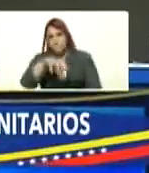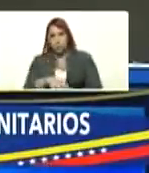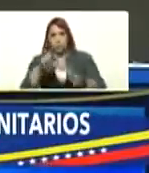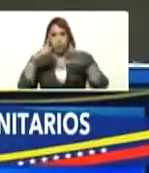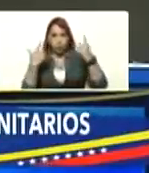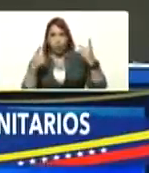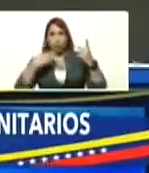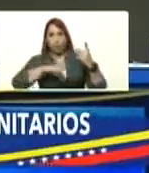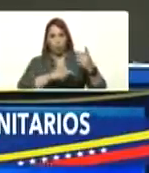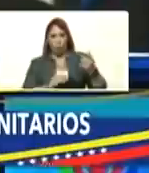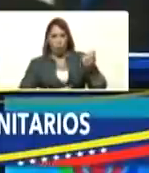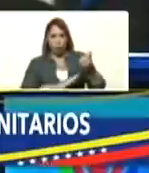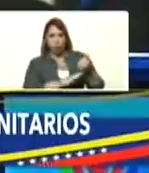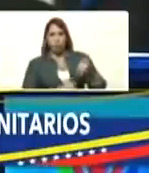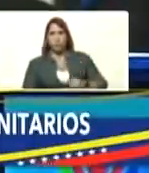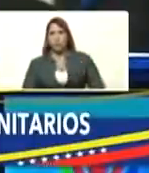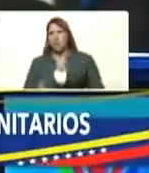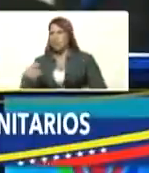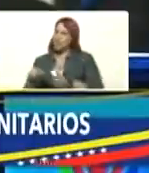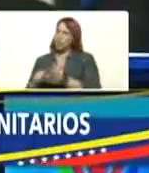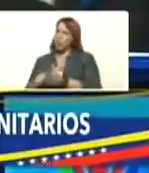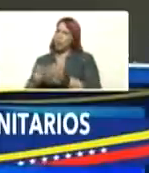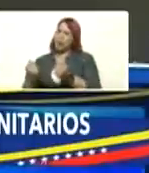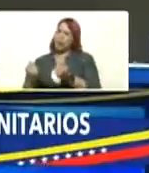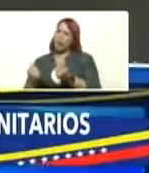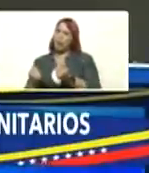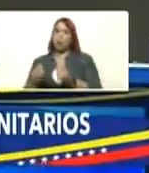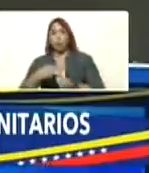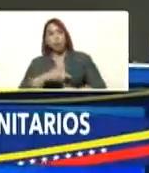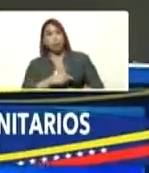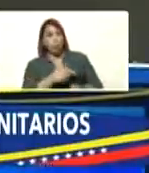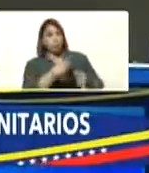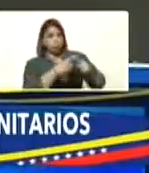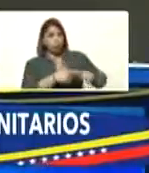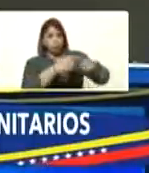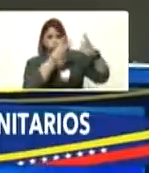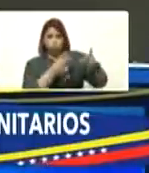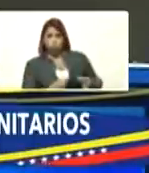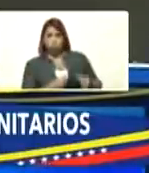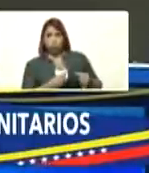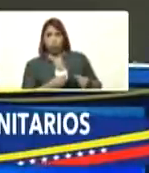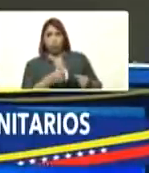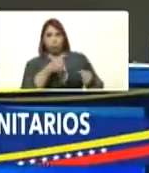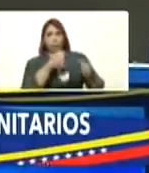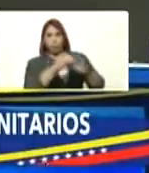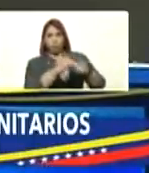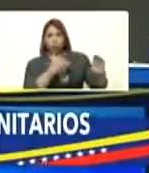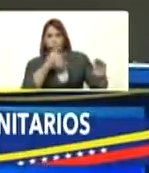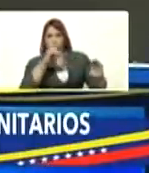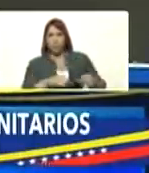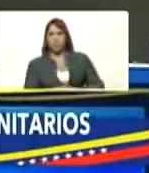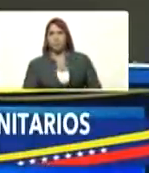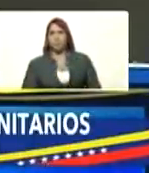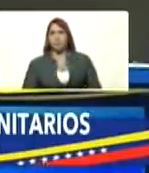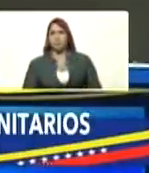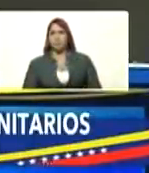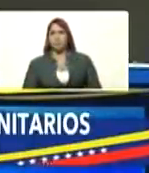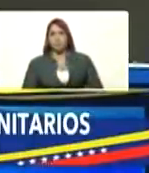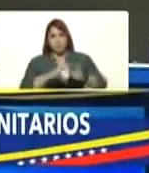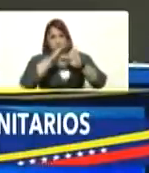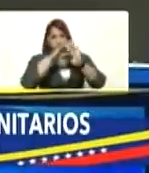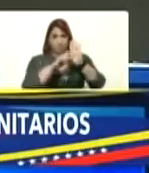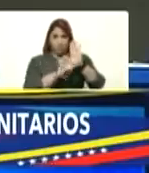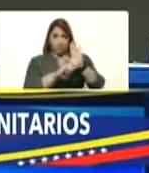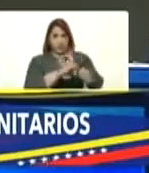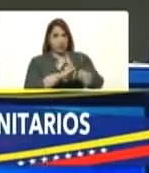allí. ¿Y de dónde sacaste esa plata? Esa plata la sacamos, presidente, de lo que usted nos envía por situado constitucional, que